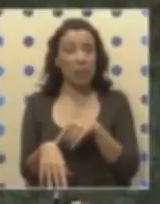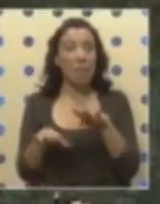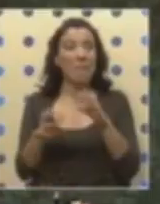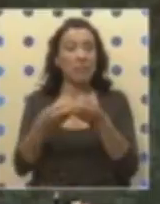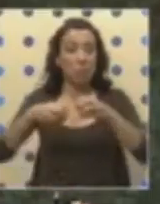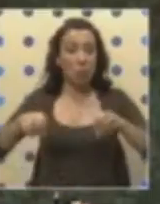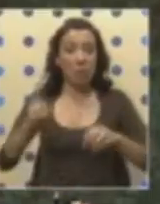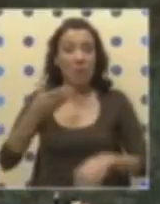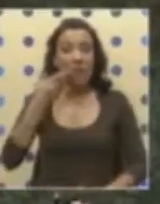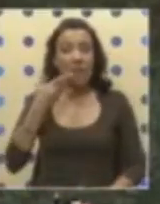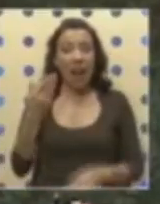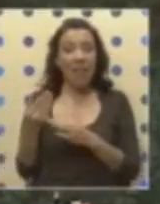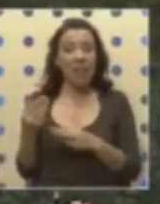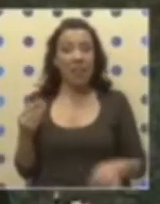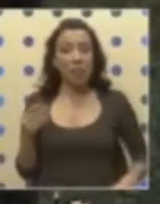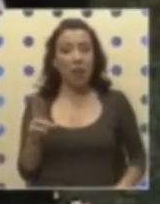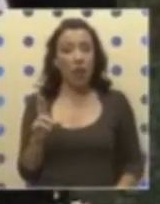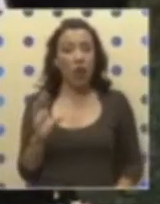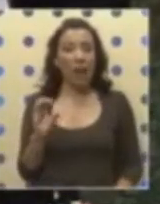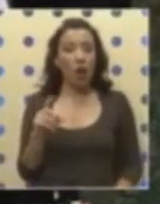En primer lugar, la palabra al diputado Recondo.